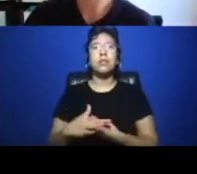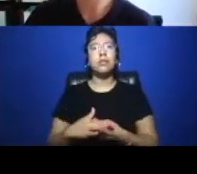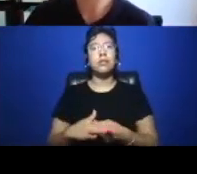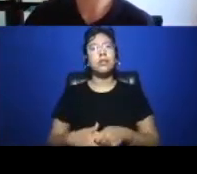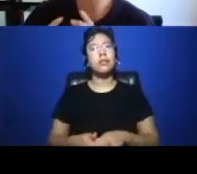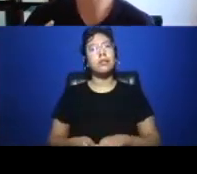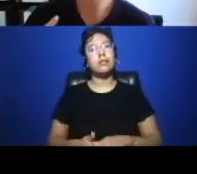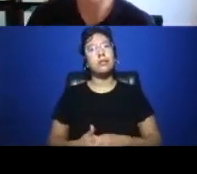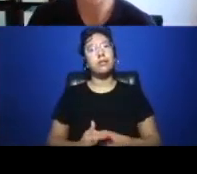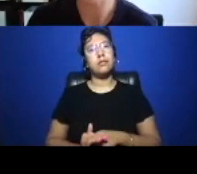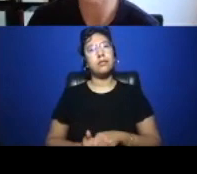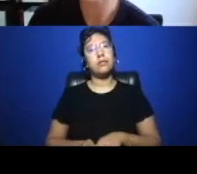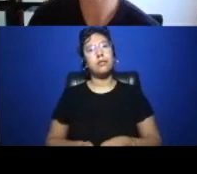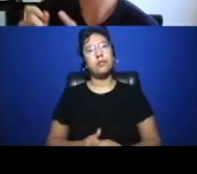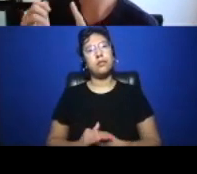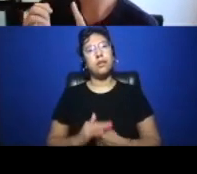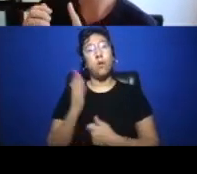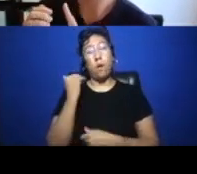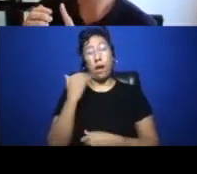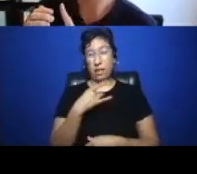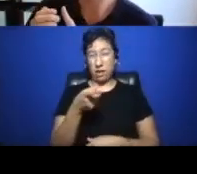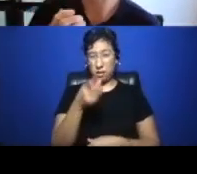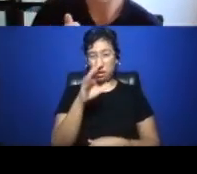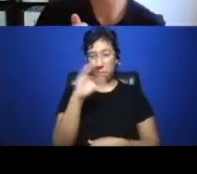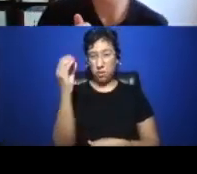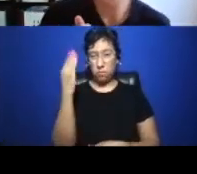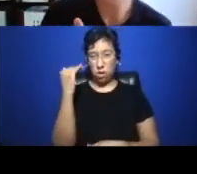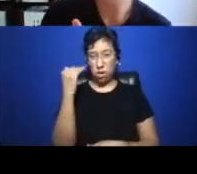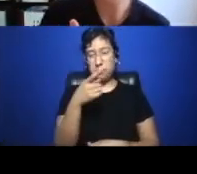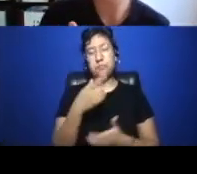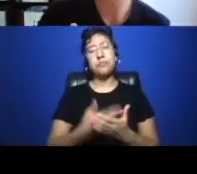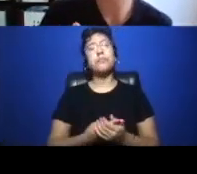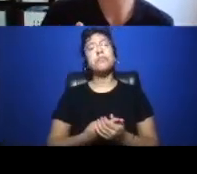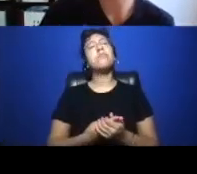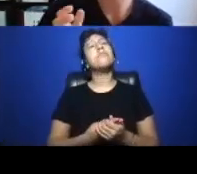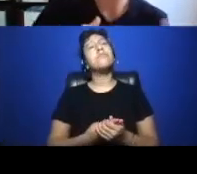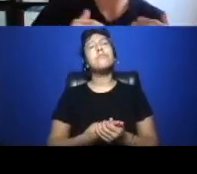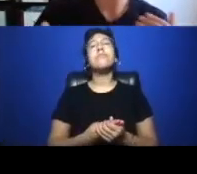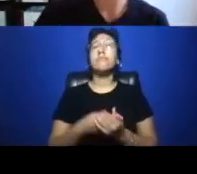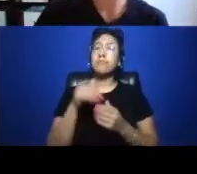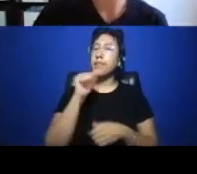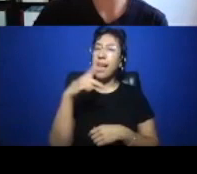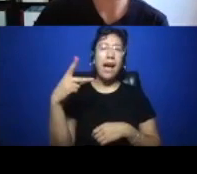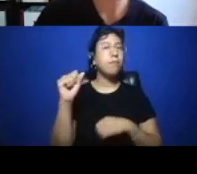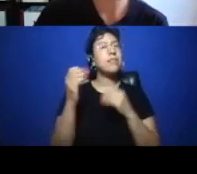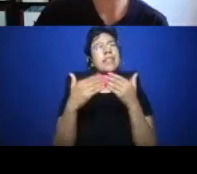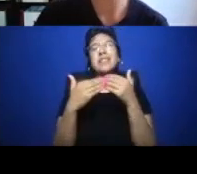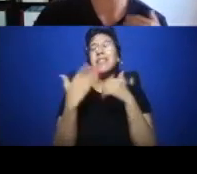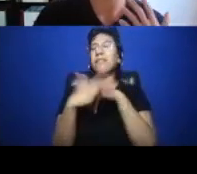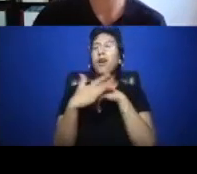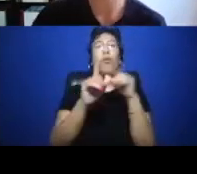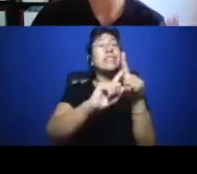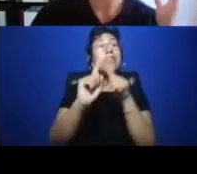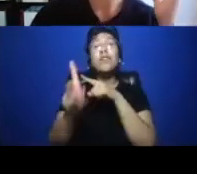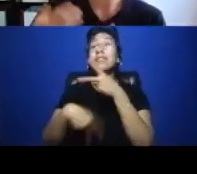buenas y son buenas para usar. Pero la razón por qué a mí me gusta Alfi es porque tiene aplicaciones que están disponibles para muchos